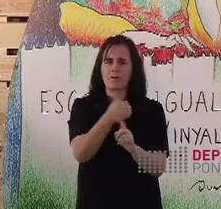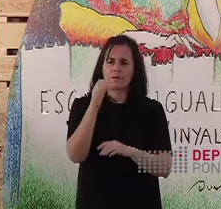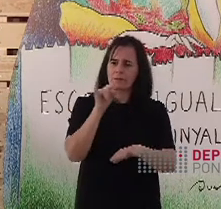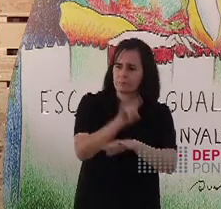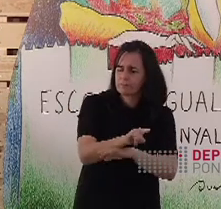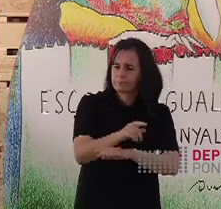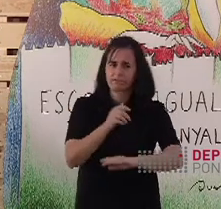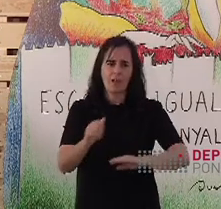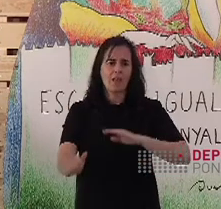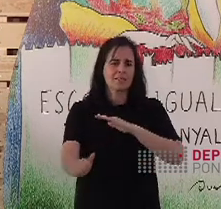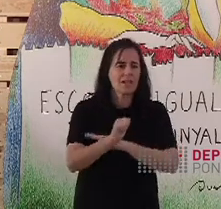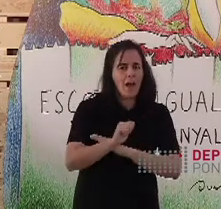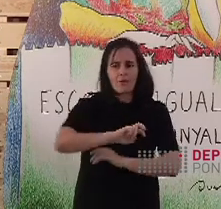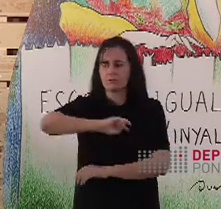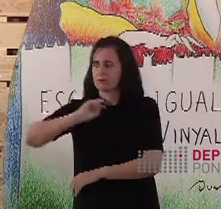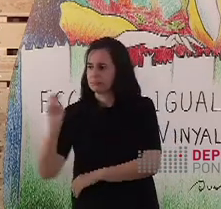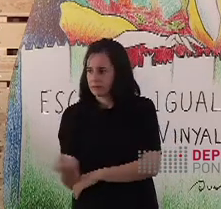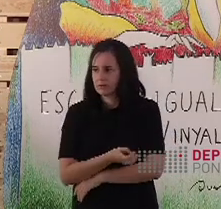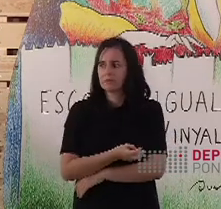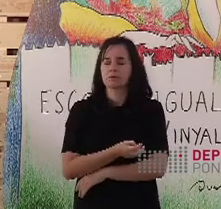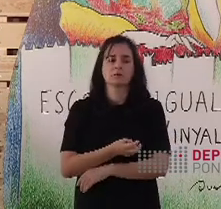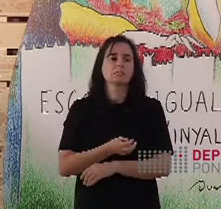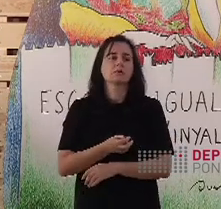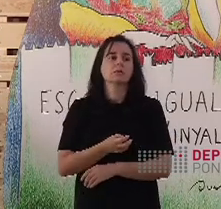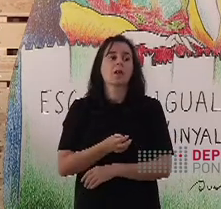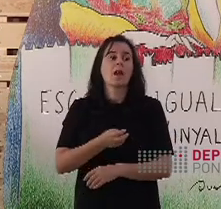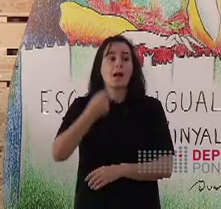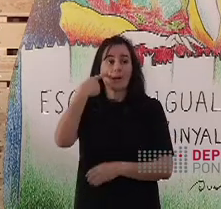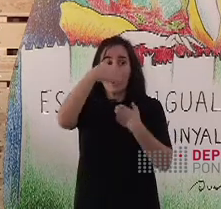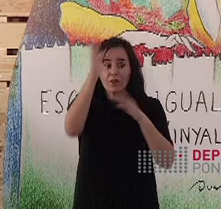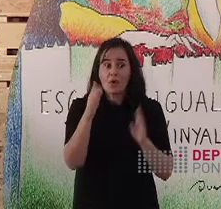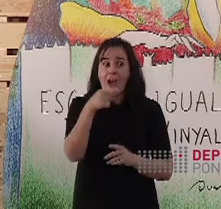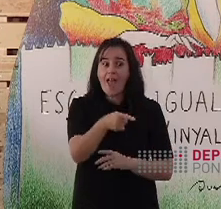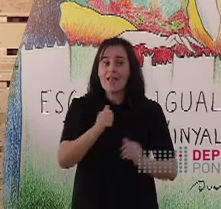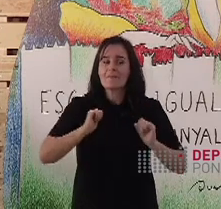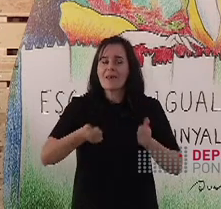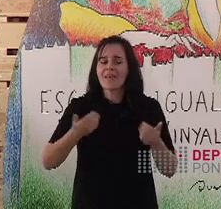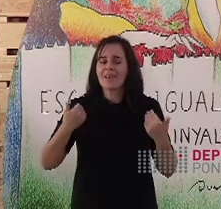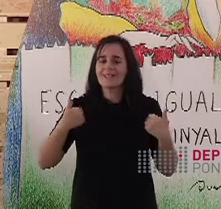engano, pero atención, aquí empezamos a desdibuxar unha